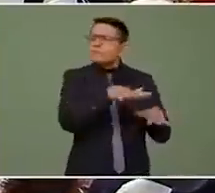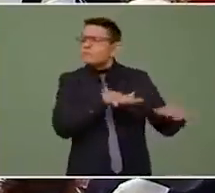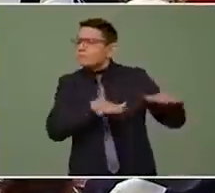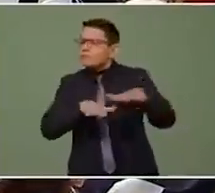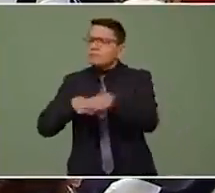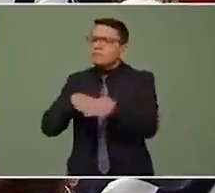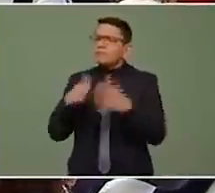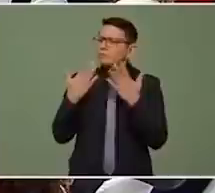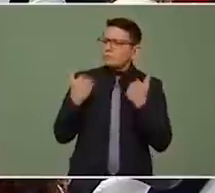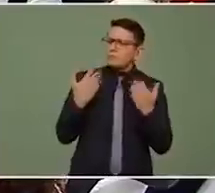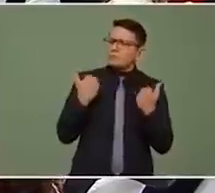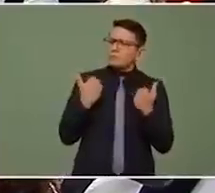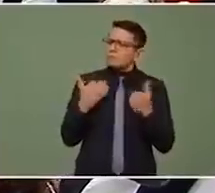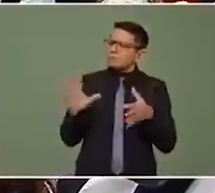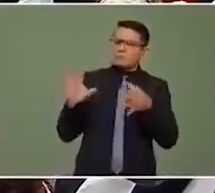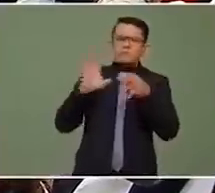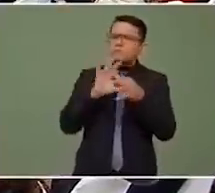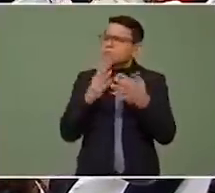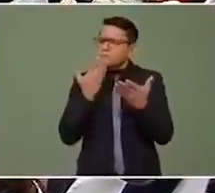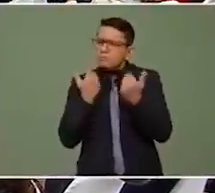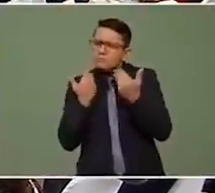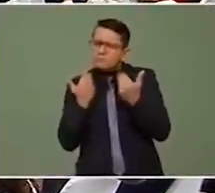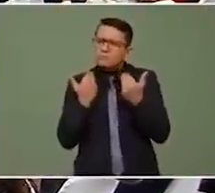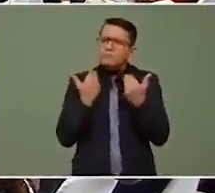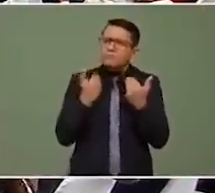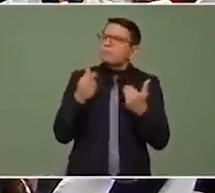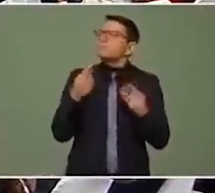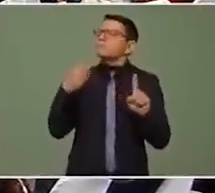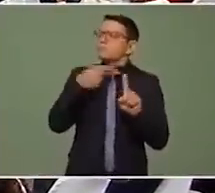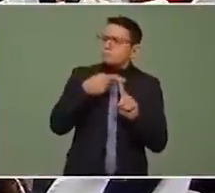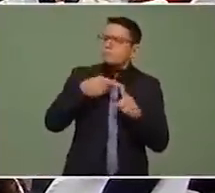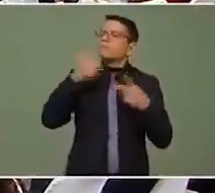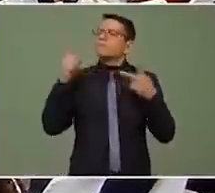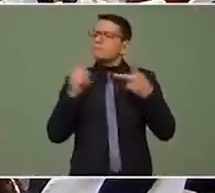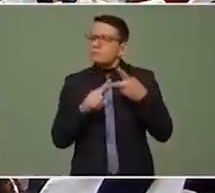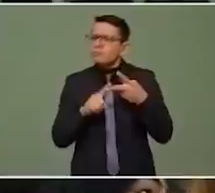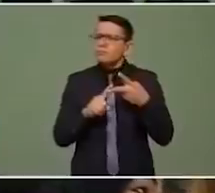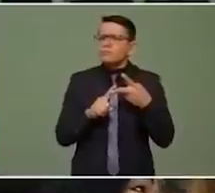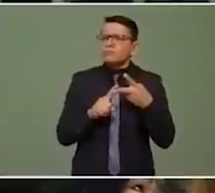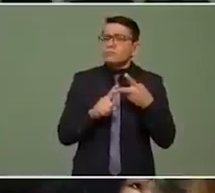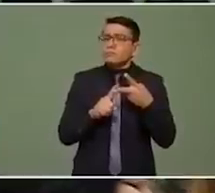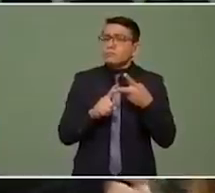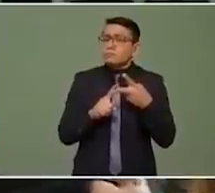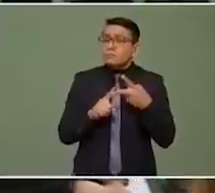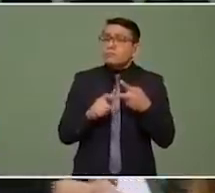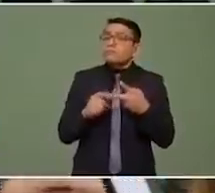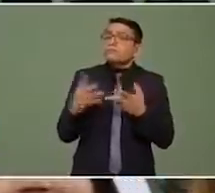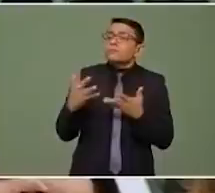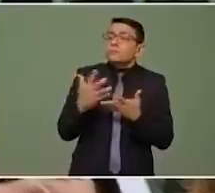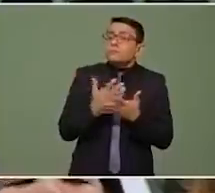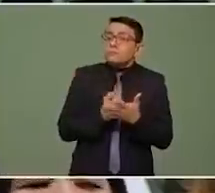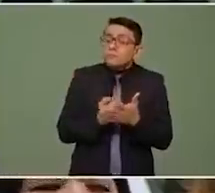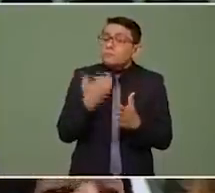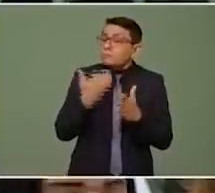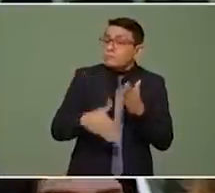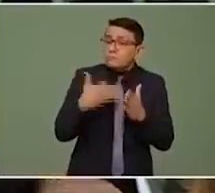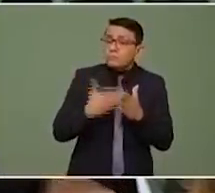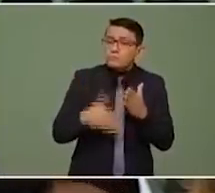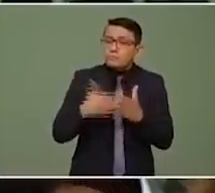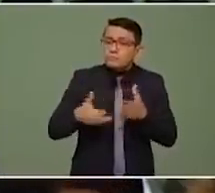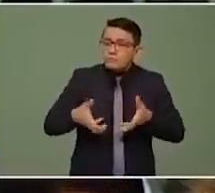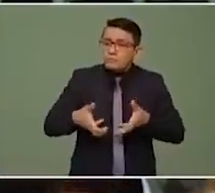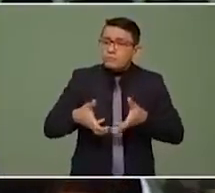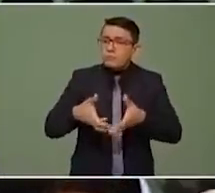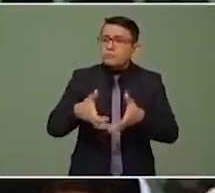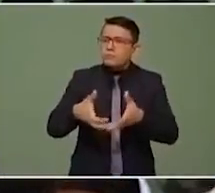de los recursos pendientes para los vagones de la línea 3 del metro que está prácticamente detenido aunque ya